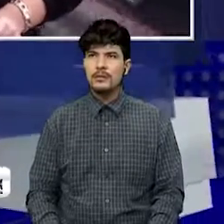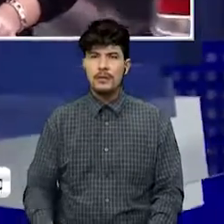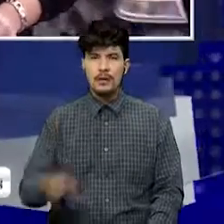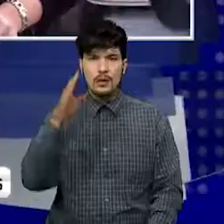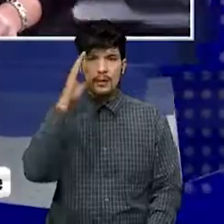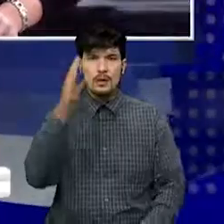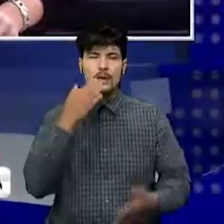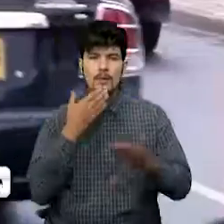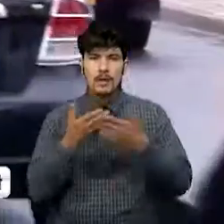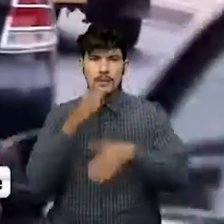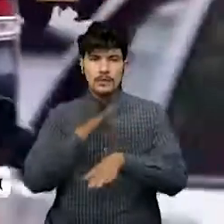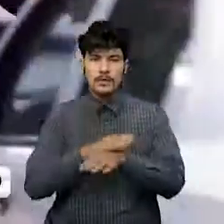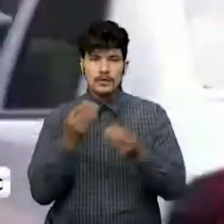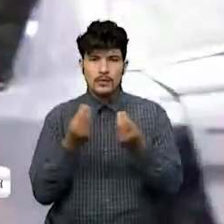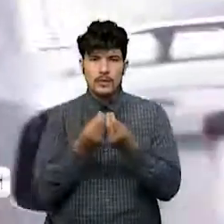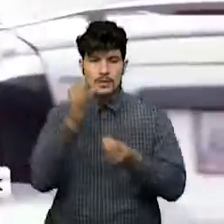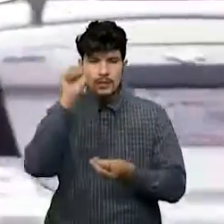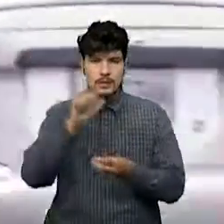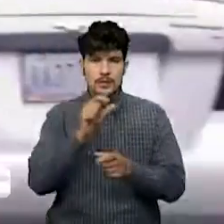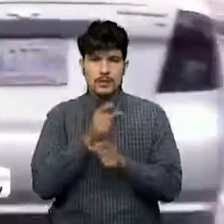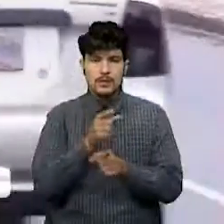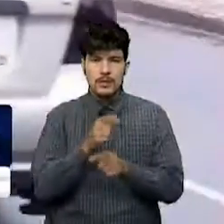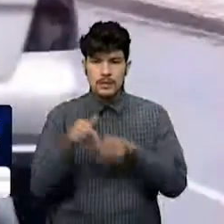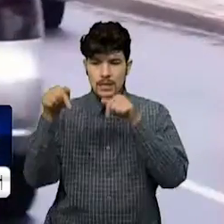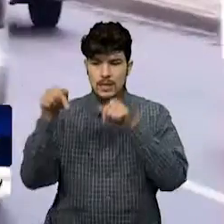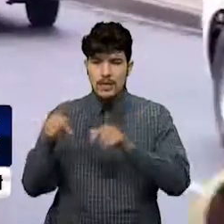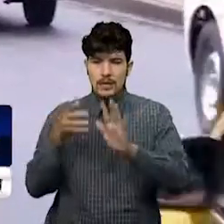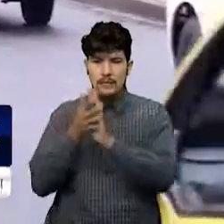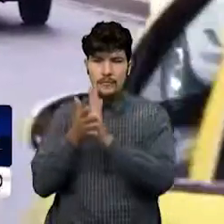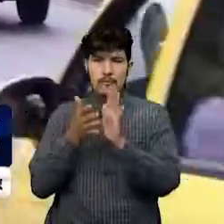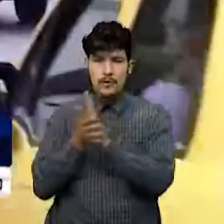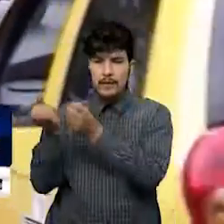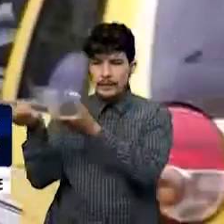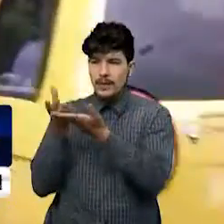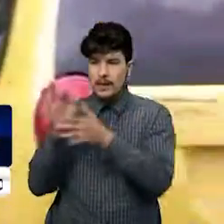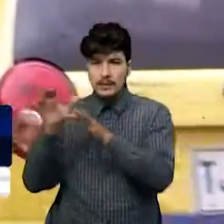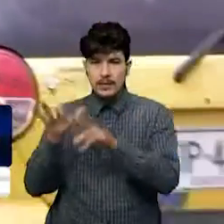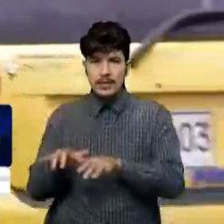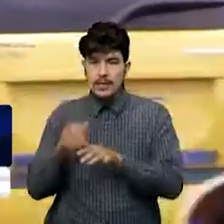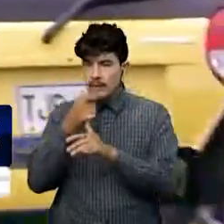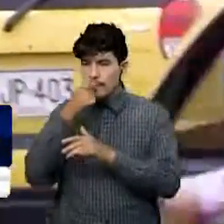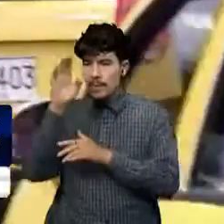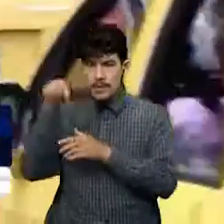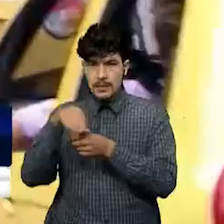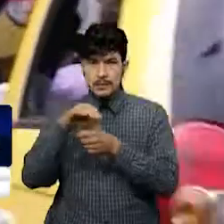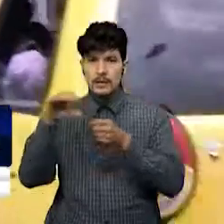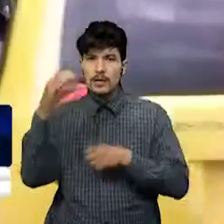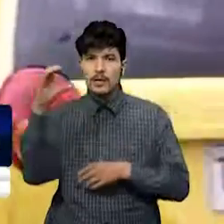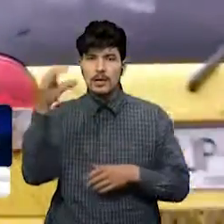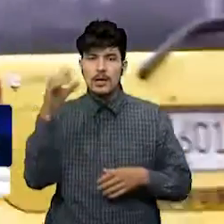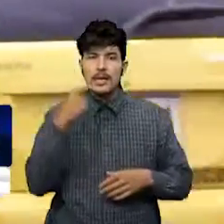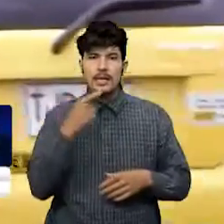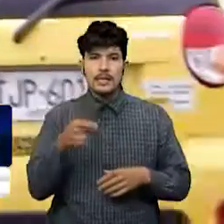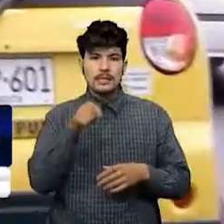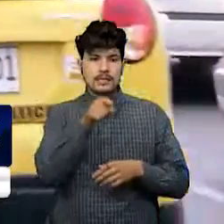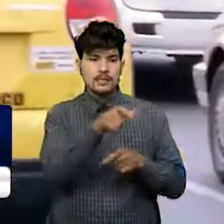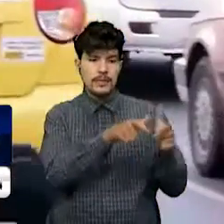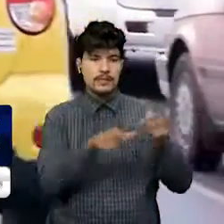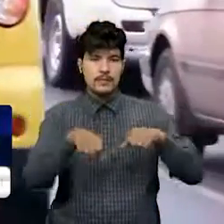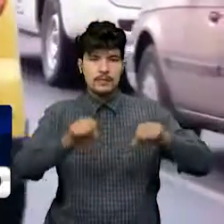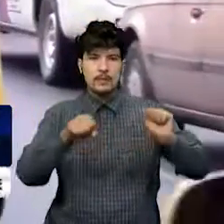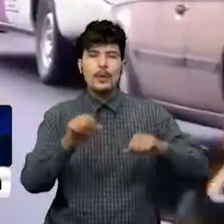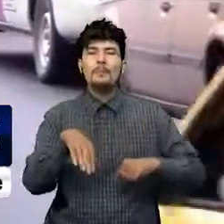Buenas tardes, compañeros y televidentes. Pues efectivamente, en este informe entregado por la Secretaría de Tránsito de Cúcuta, señala que los motociclistas